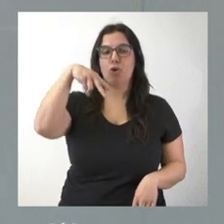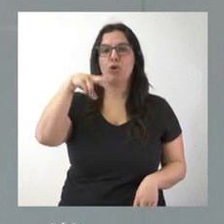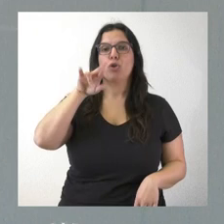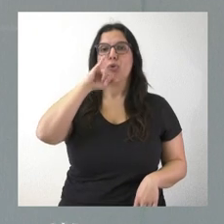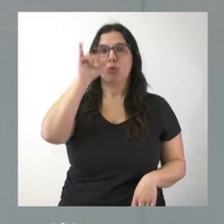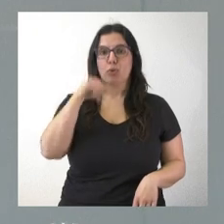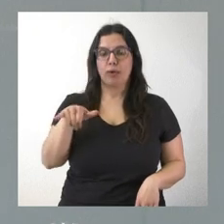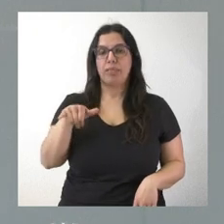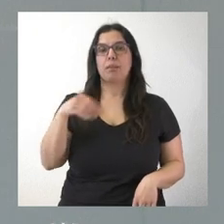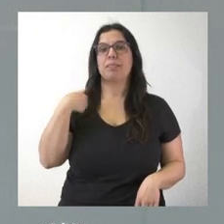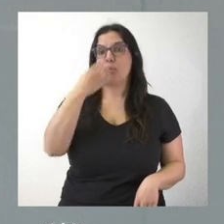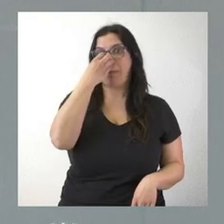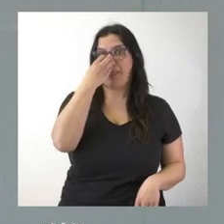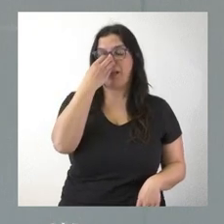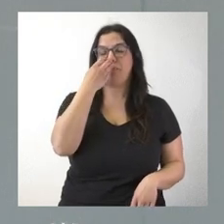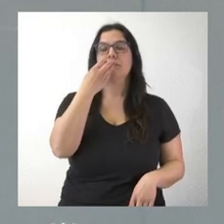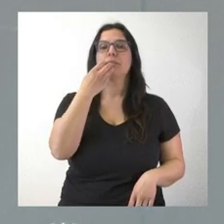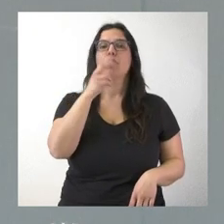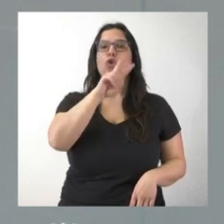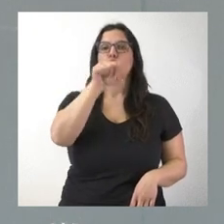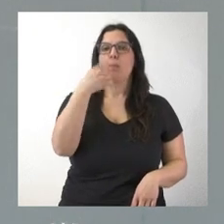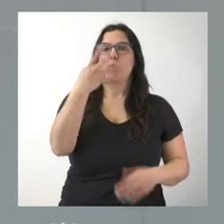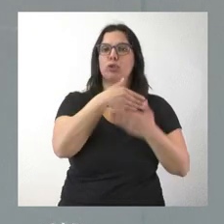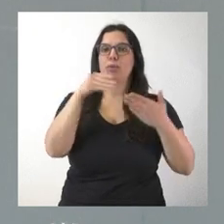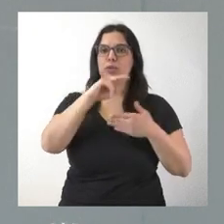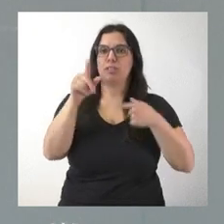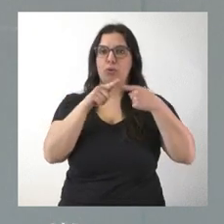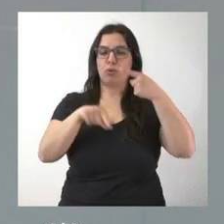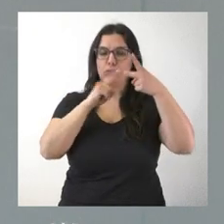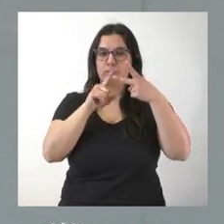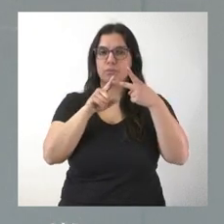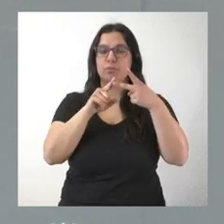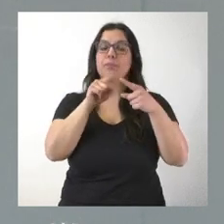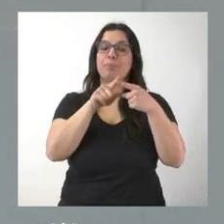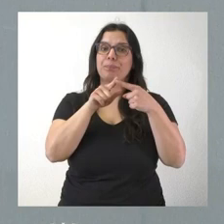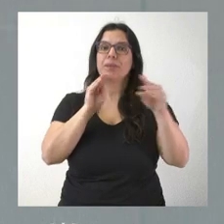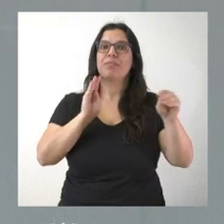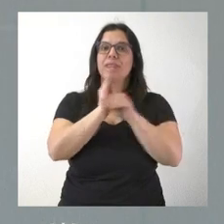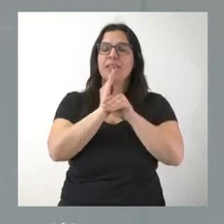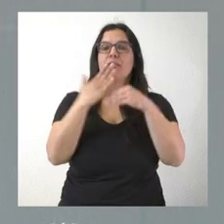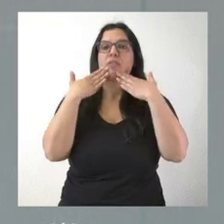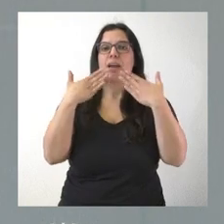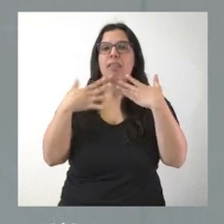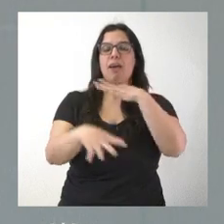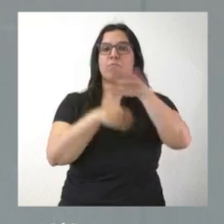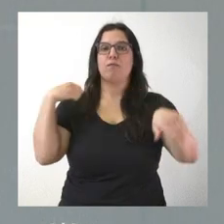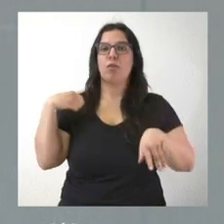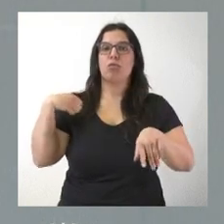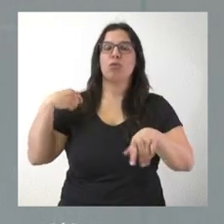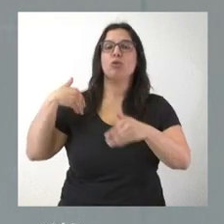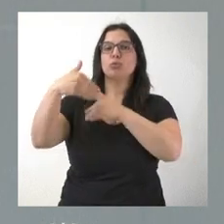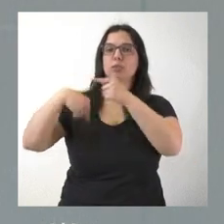por un importe de 2,4 millones de euros está financiado con fondos next generation